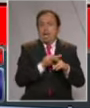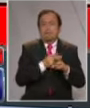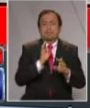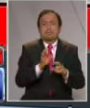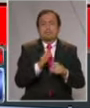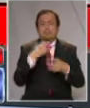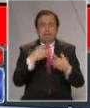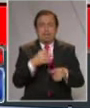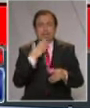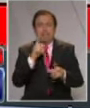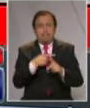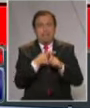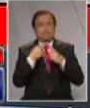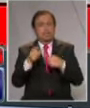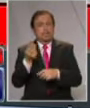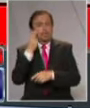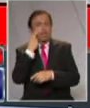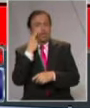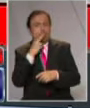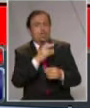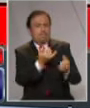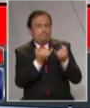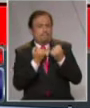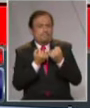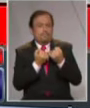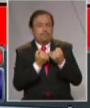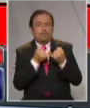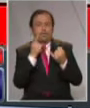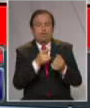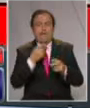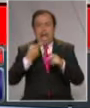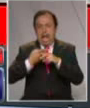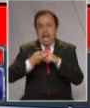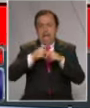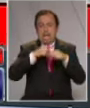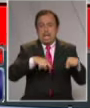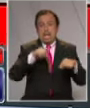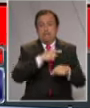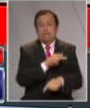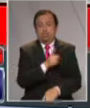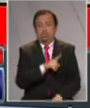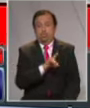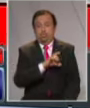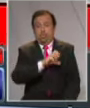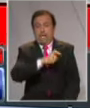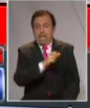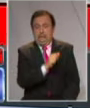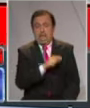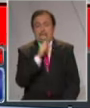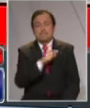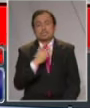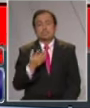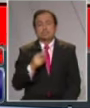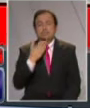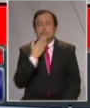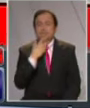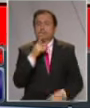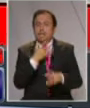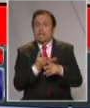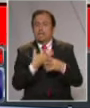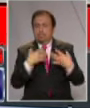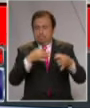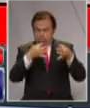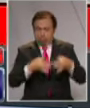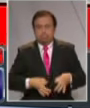más, que habría también conocido el detalle de estos arriendos a la suegra del parlamentario y además también habría